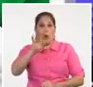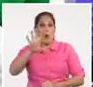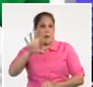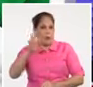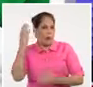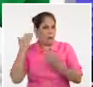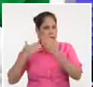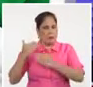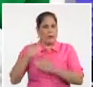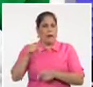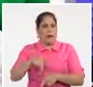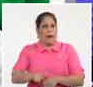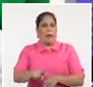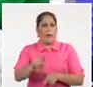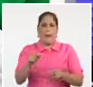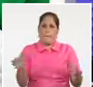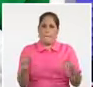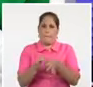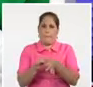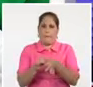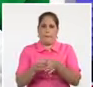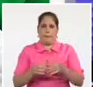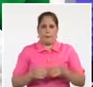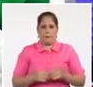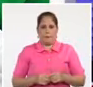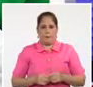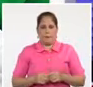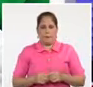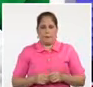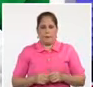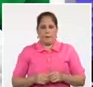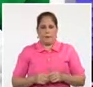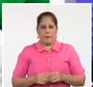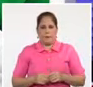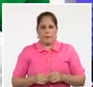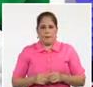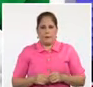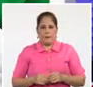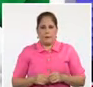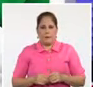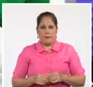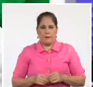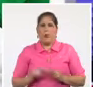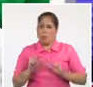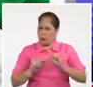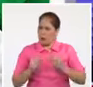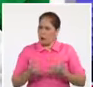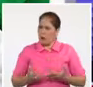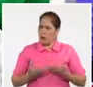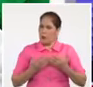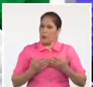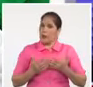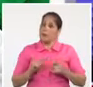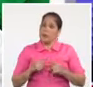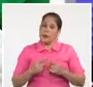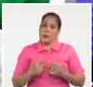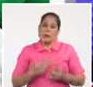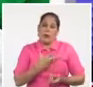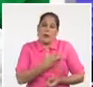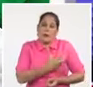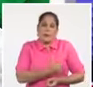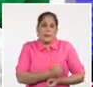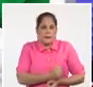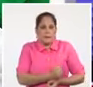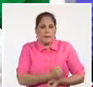en 95% de todos los pacientes diagnosticados en Cuba recuperados. Lamentablemente, por el